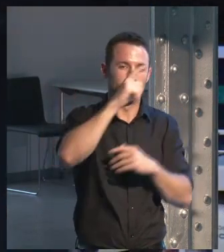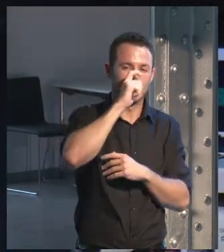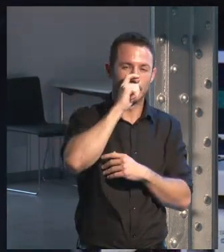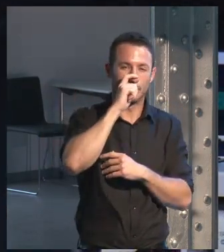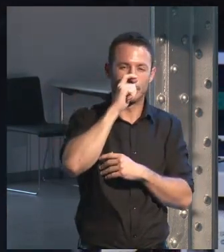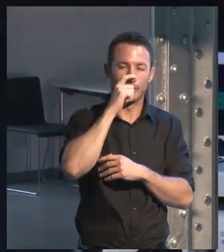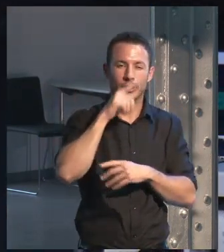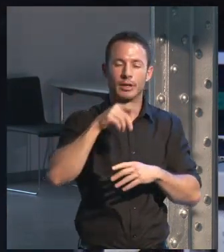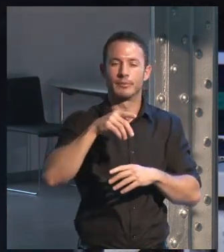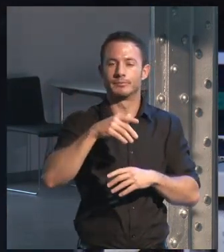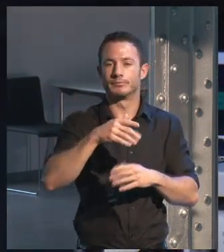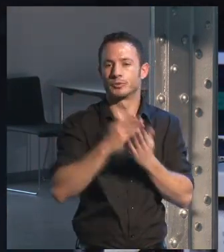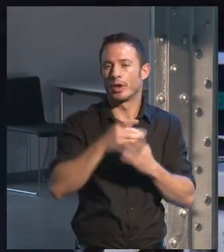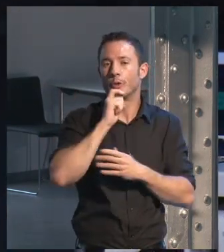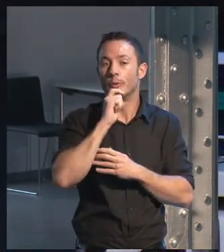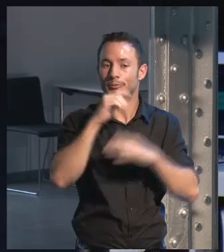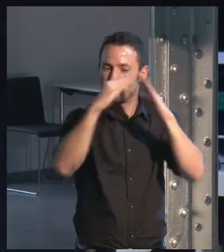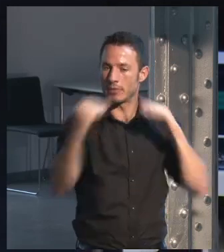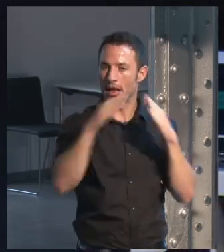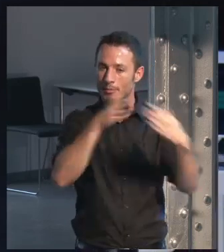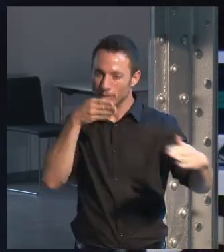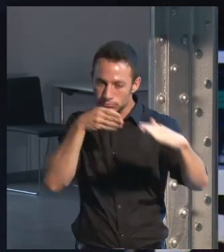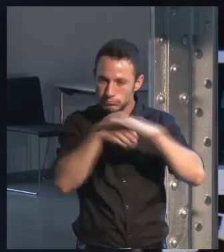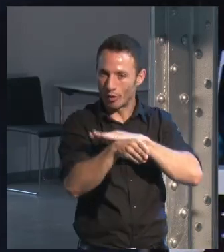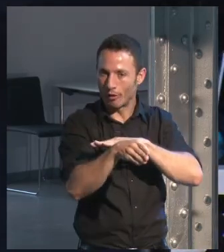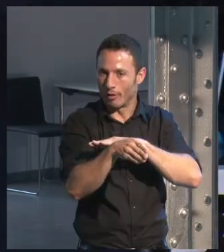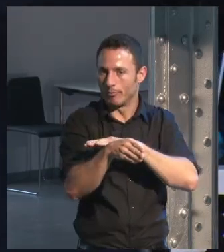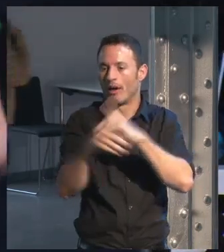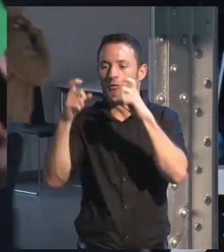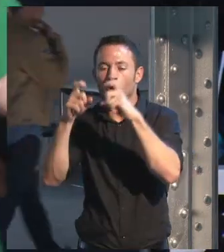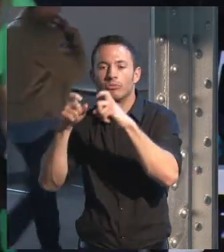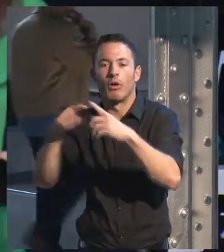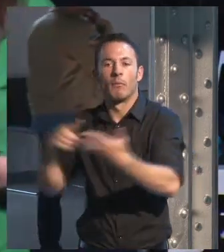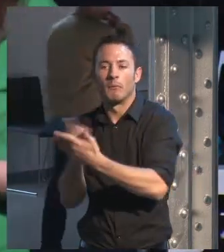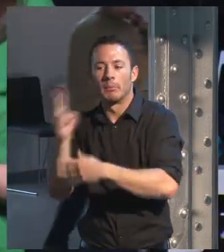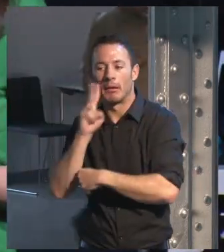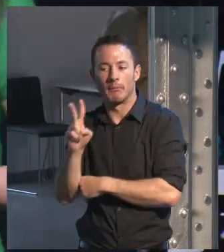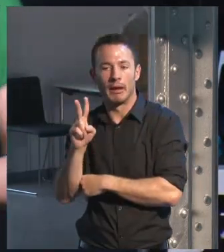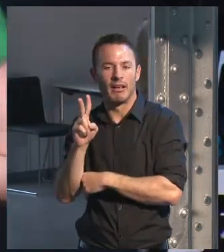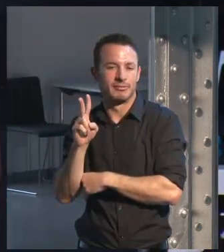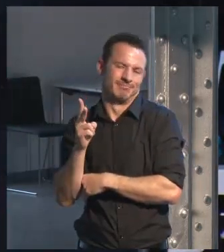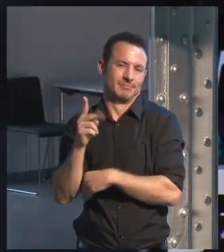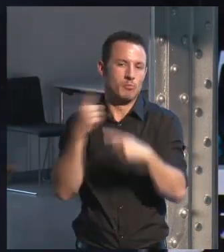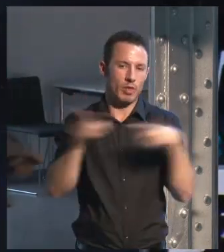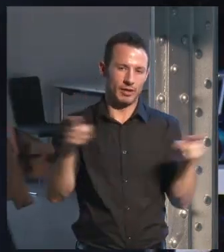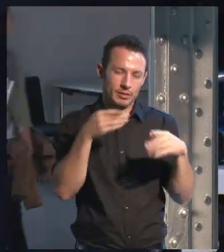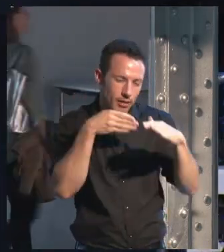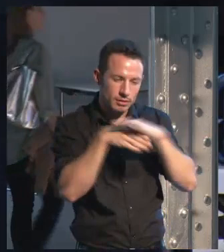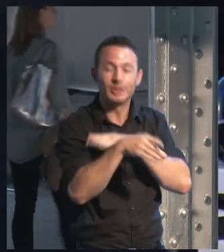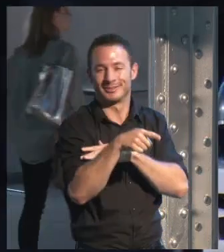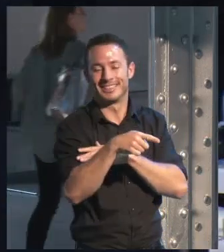pirámide, paseando a través de ella? No tiene nada que ver con ver una foto, ¿no?, o un mapa. Pues eso es la realidad virtual